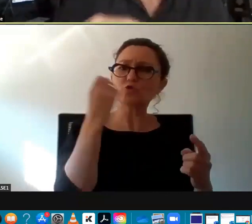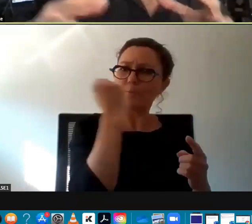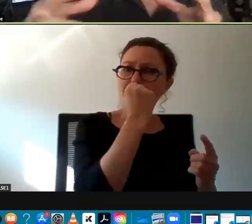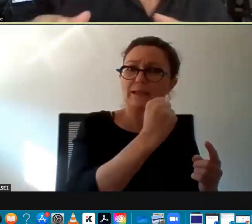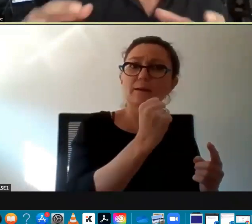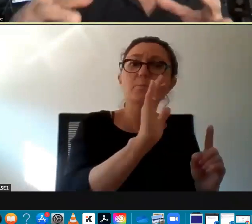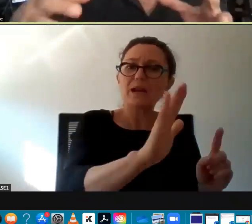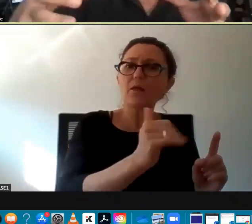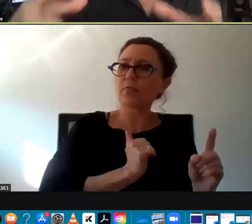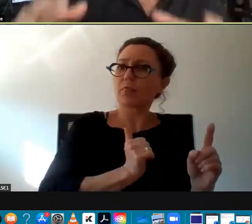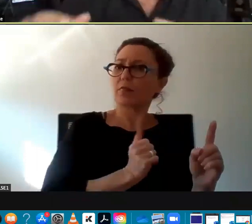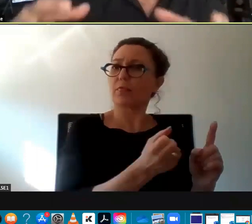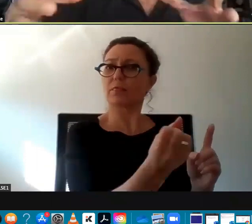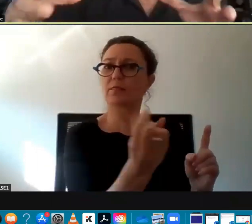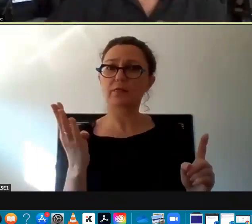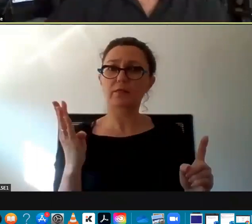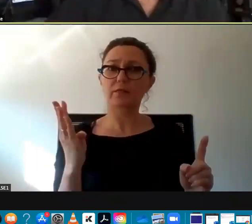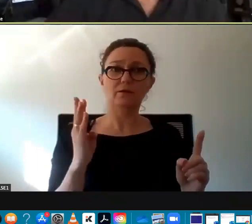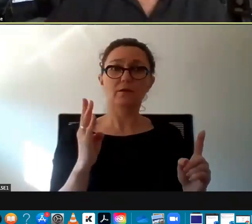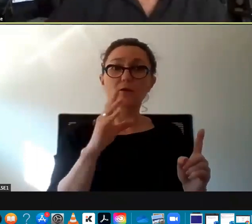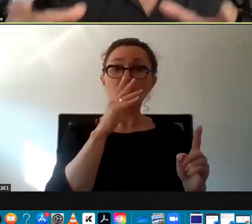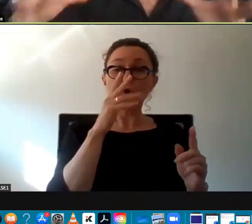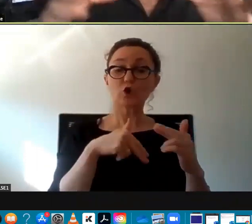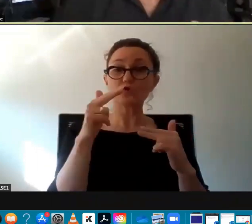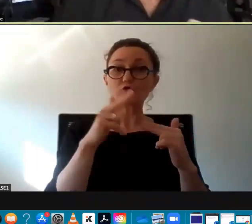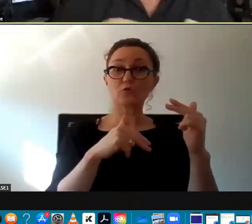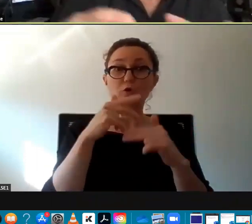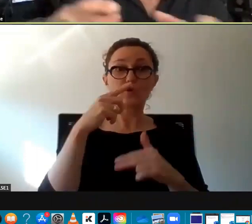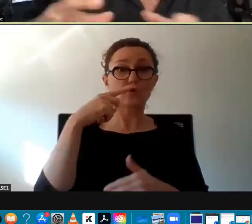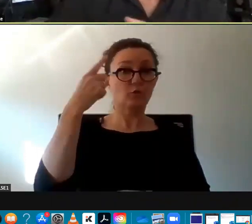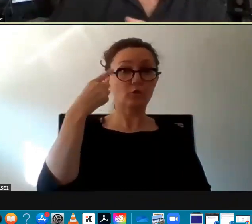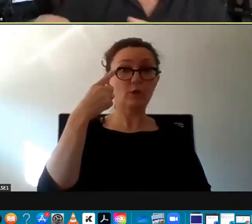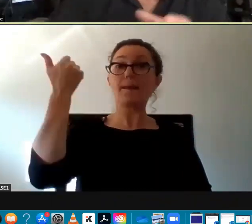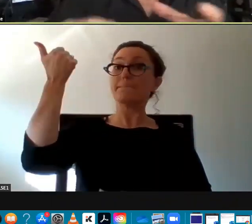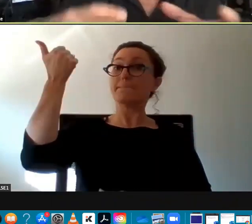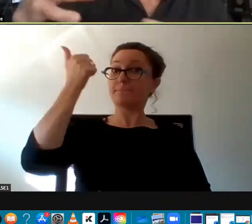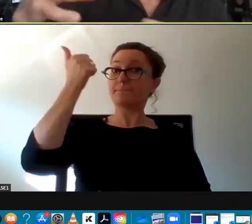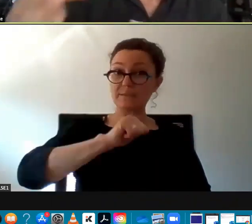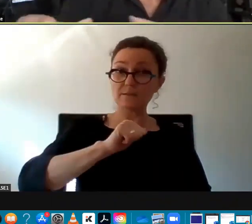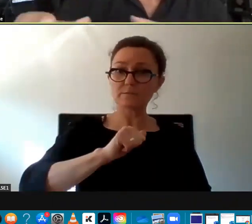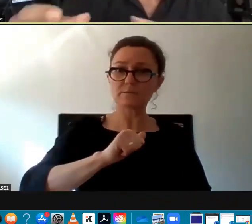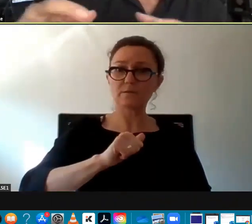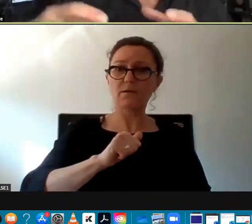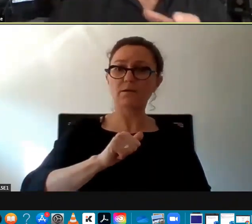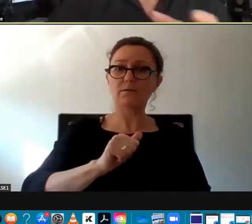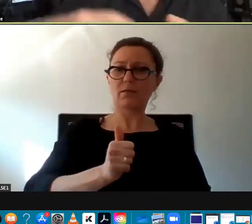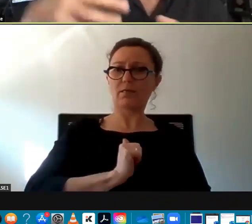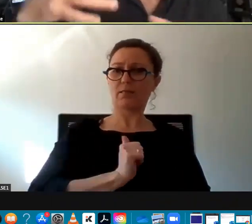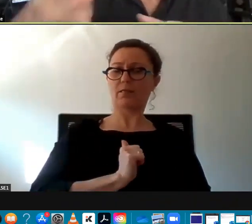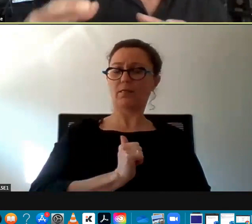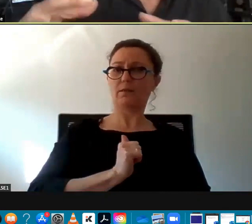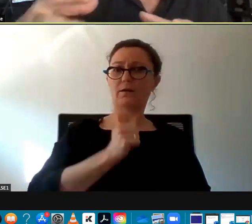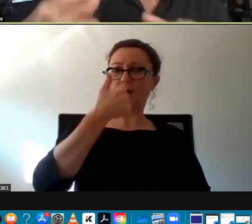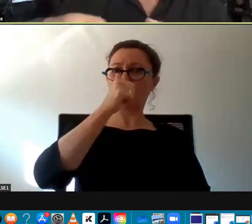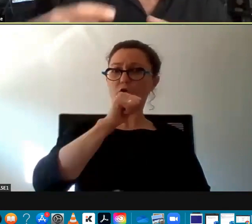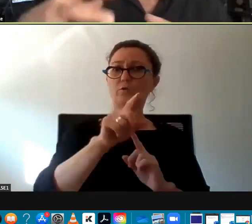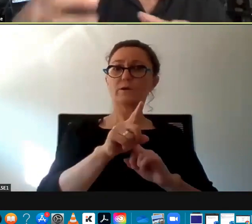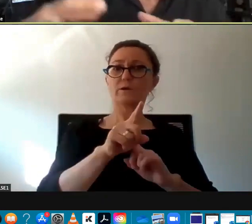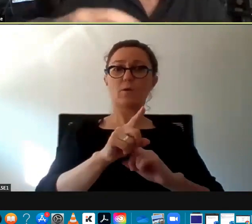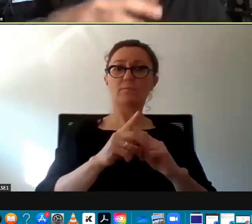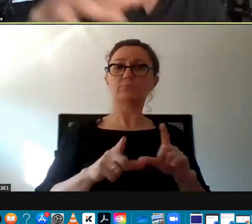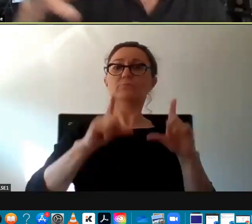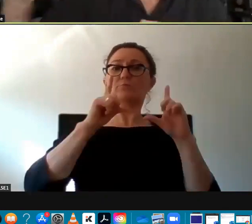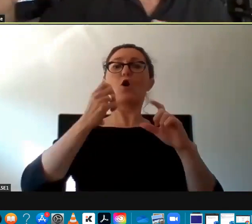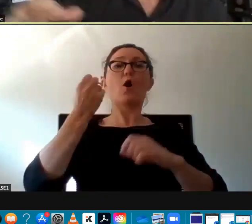todos. Porque la construcción cultural machista que beneficia a los hombres, que le da posiciones de poder, que le da privilegios, es